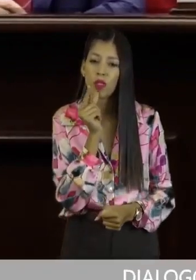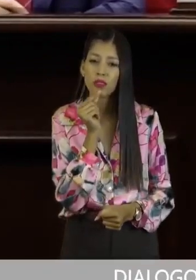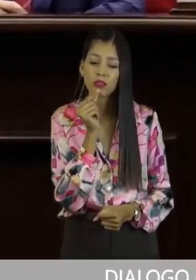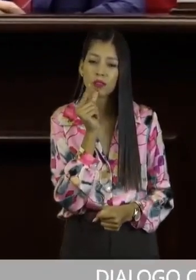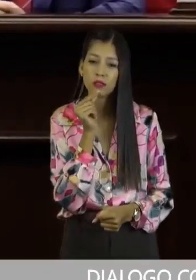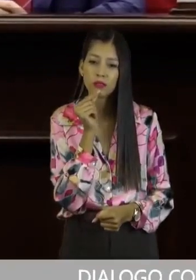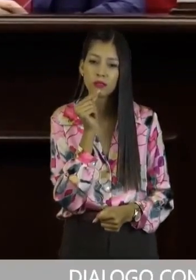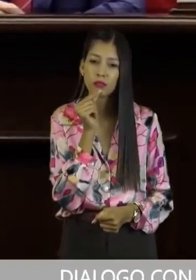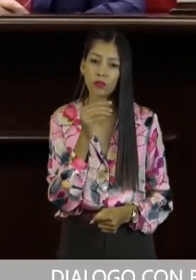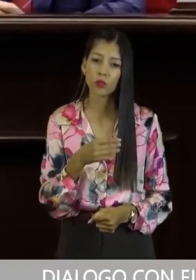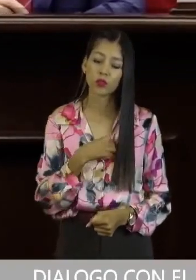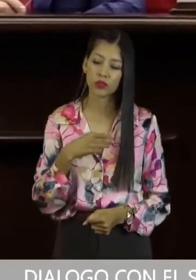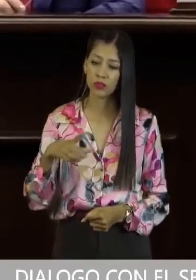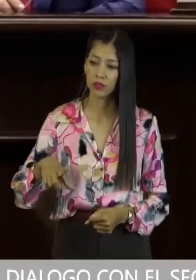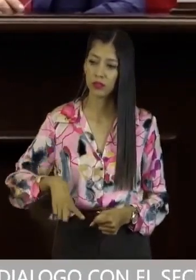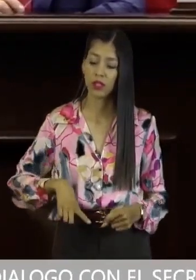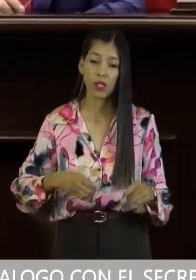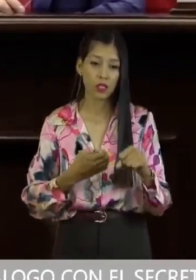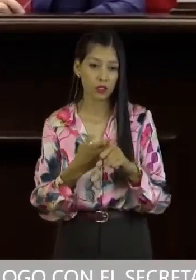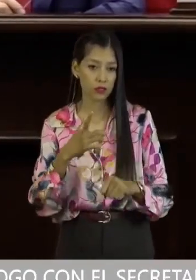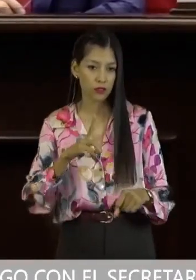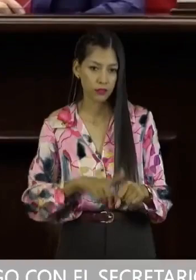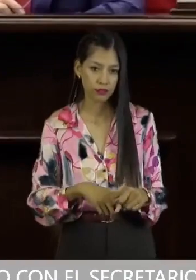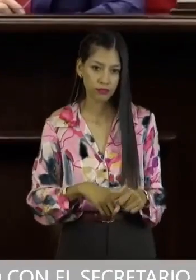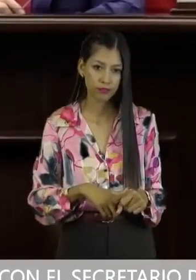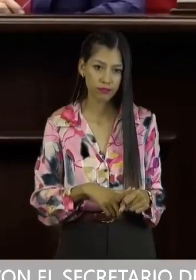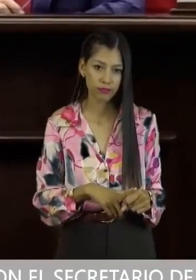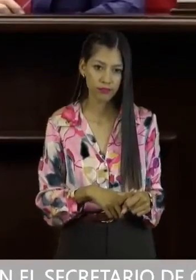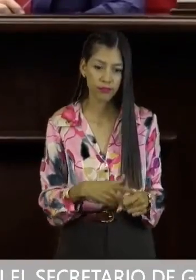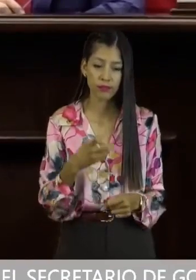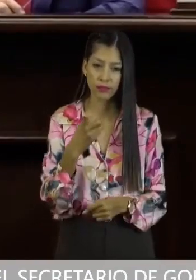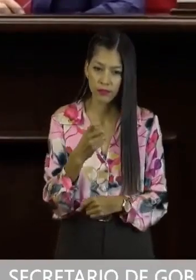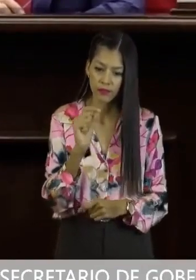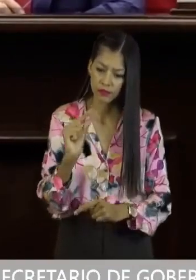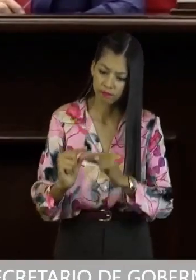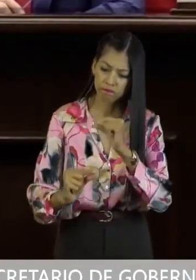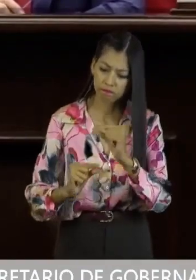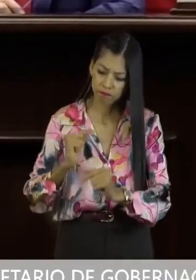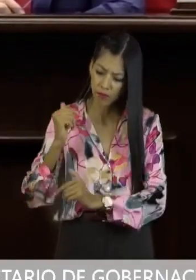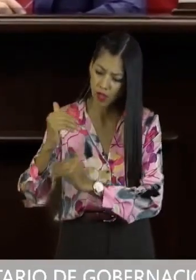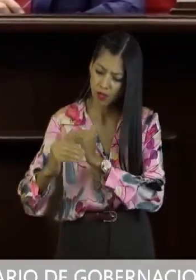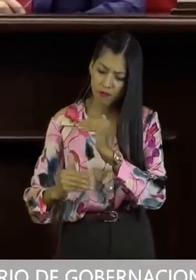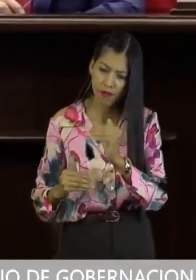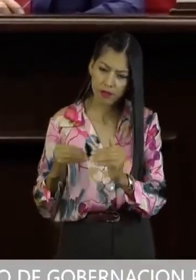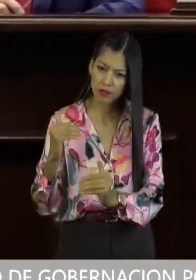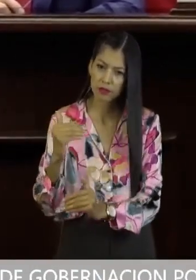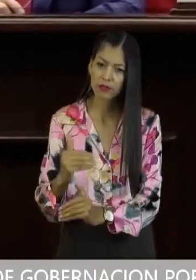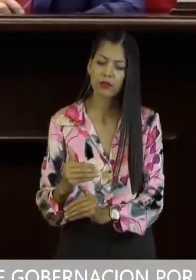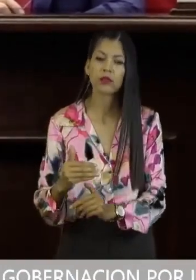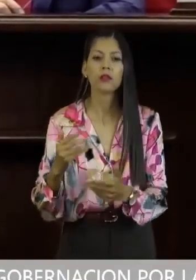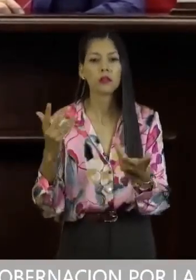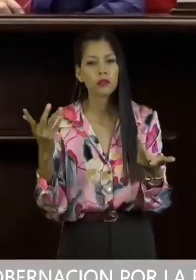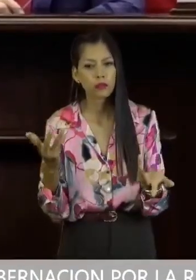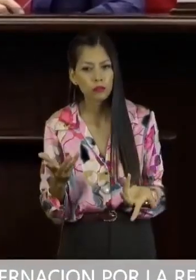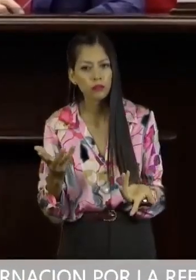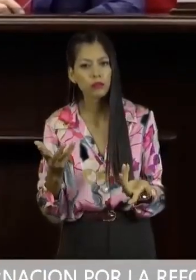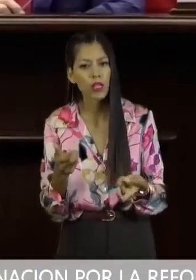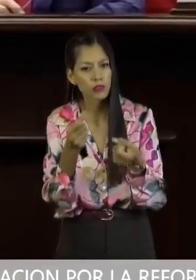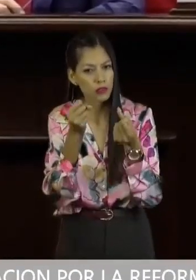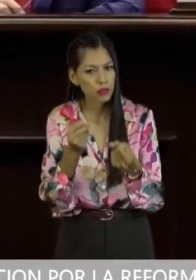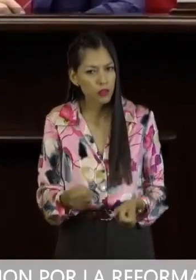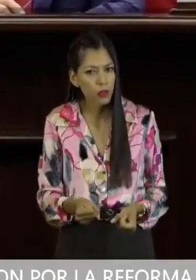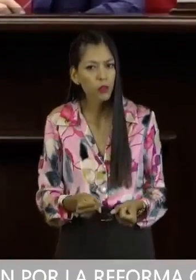municipales y estatales. Y conforme vayan avanzando, pues irá